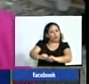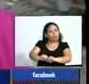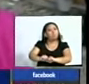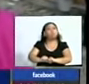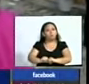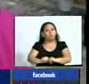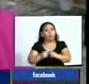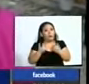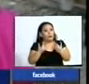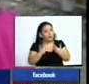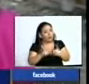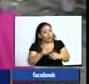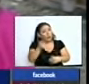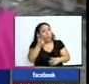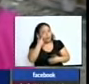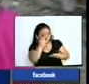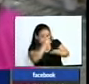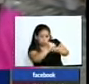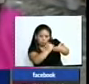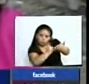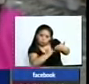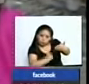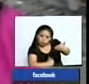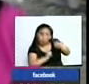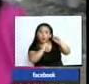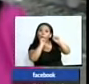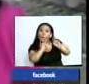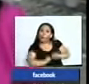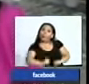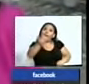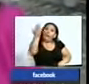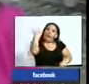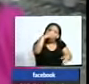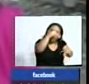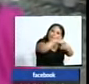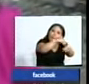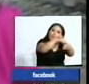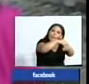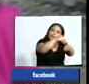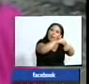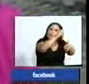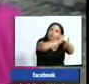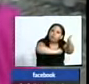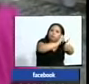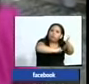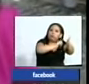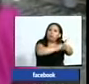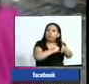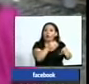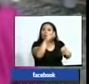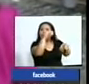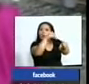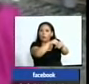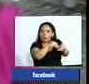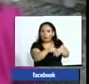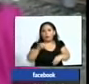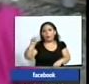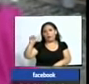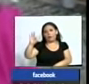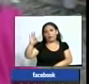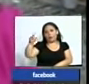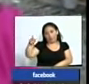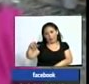retirar con celeridad los recursos que tienen ahorrados, los fondos que tienen cotizados en sus cuentas de